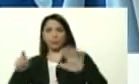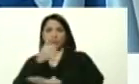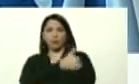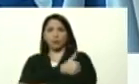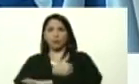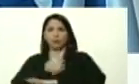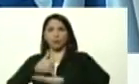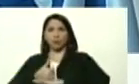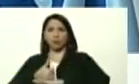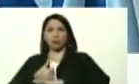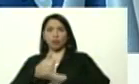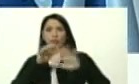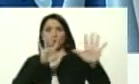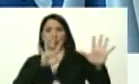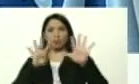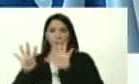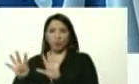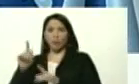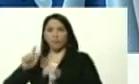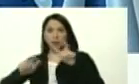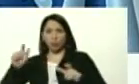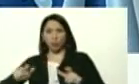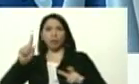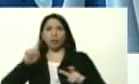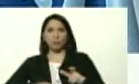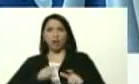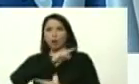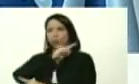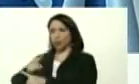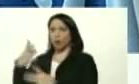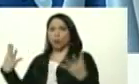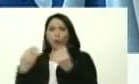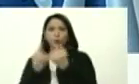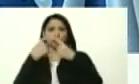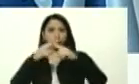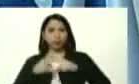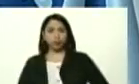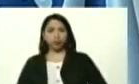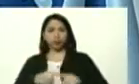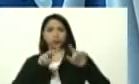funcionarios y 19 particulares. Han sido acusados un total de